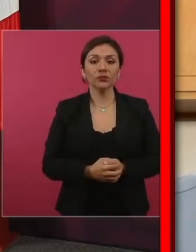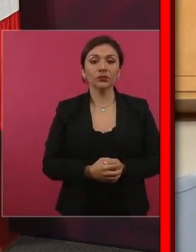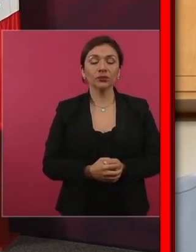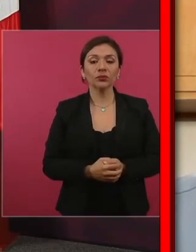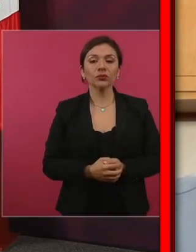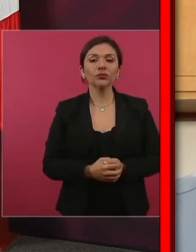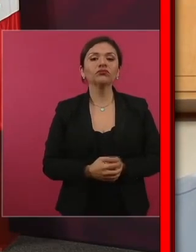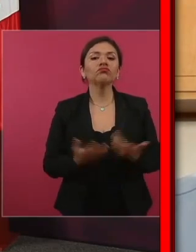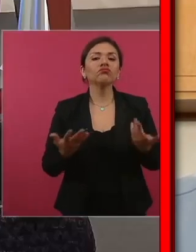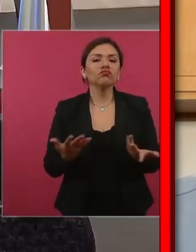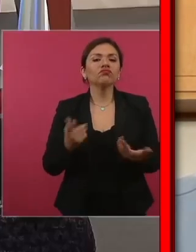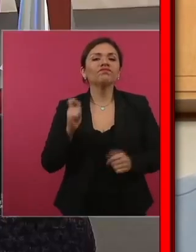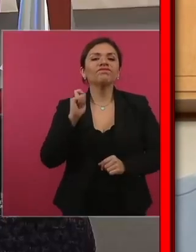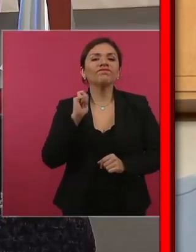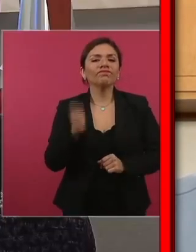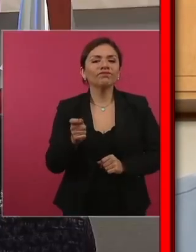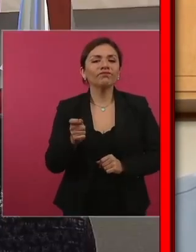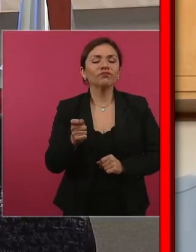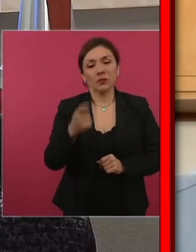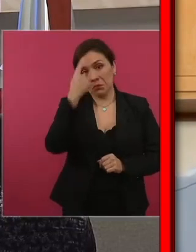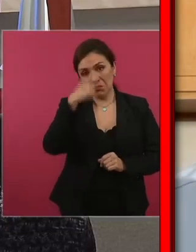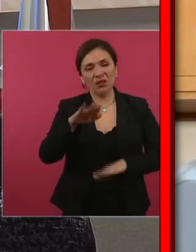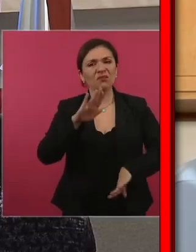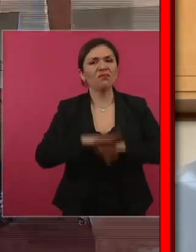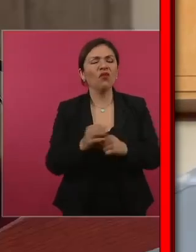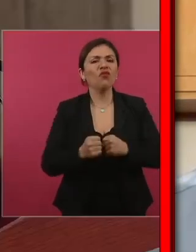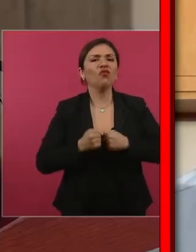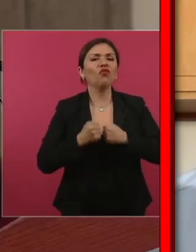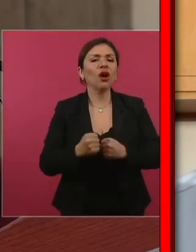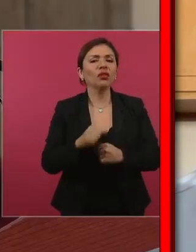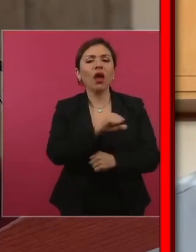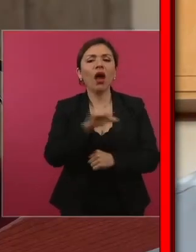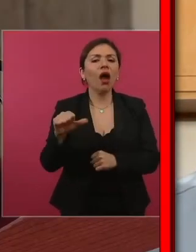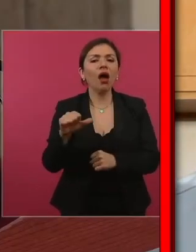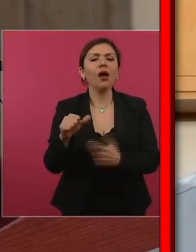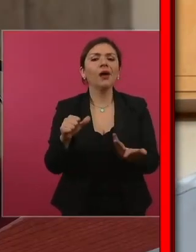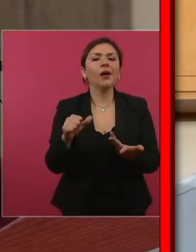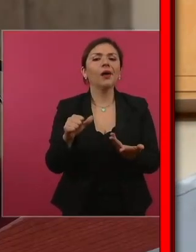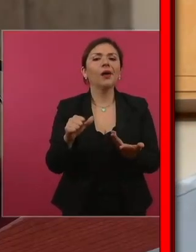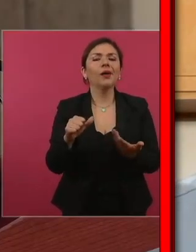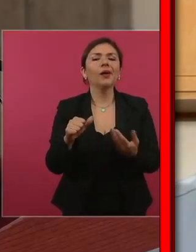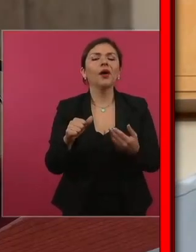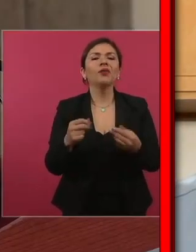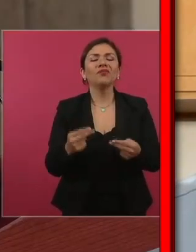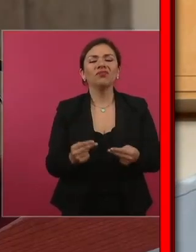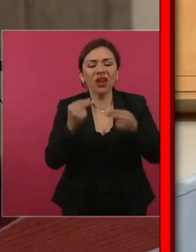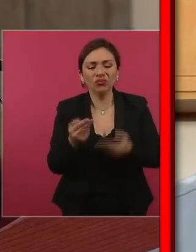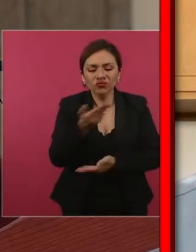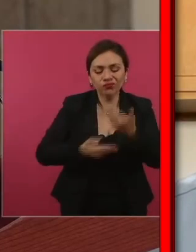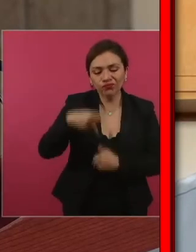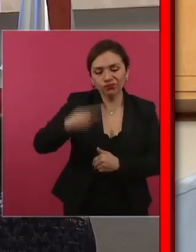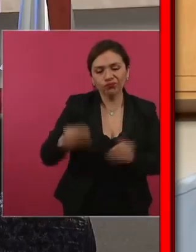en el fortalecimiento de el mercado interno